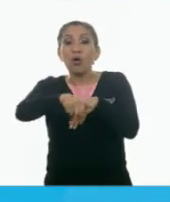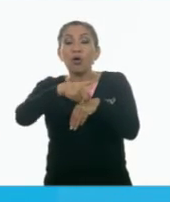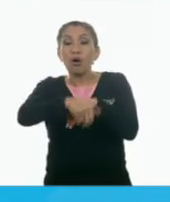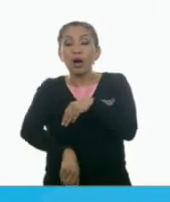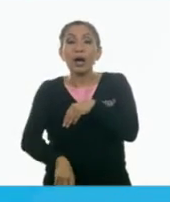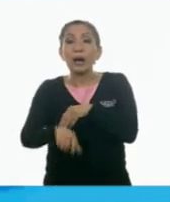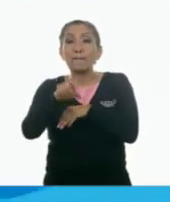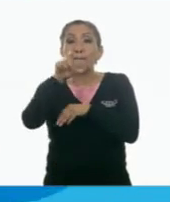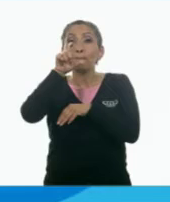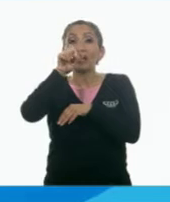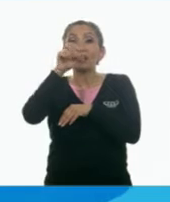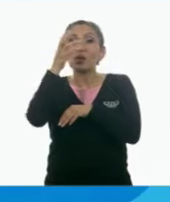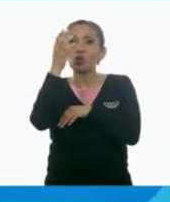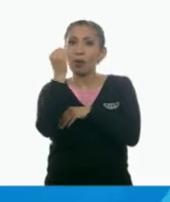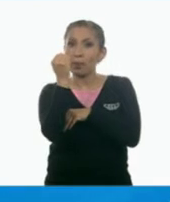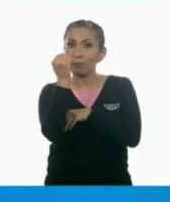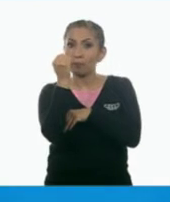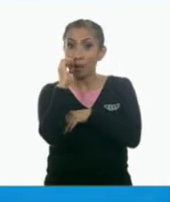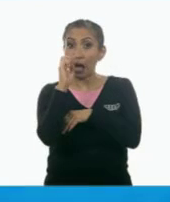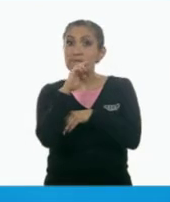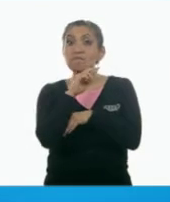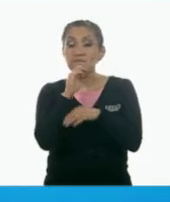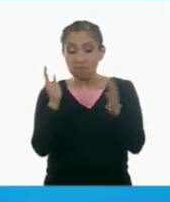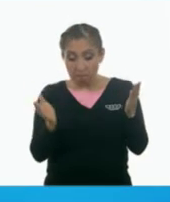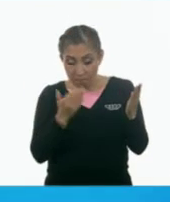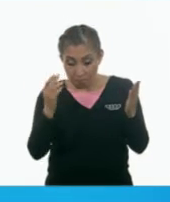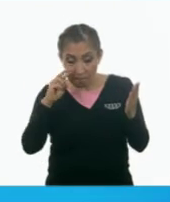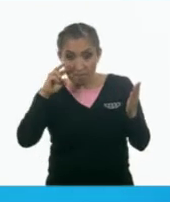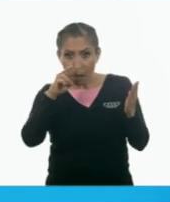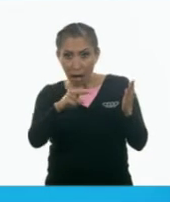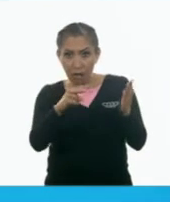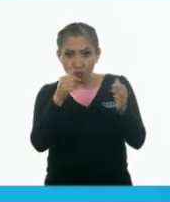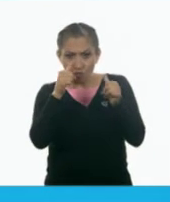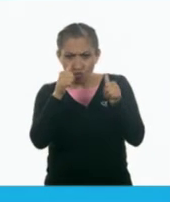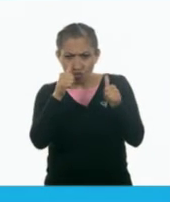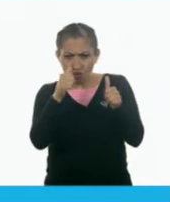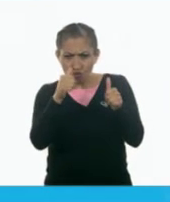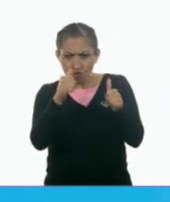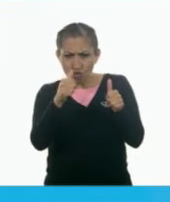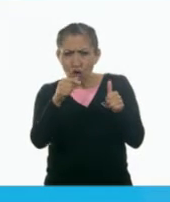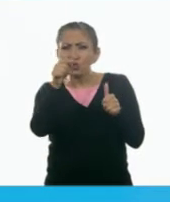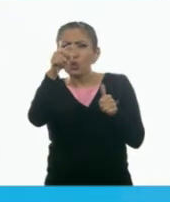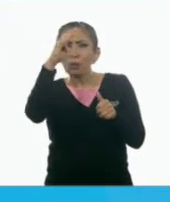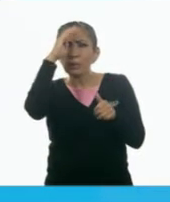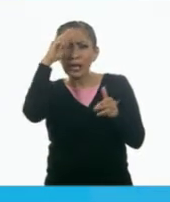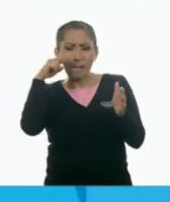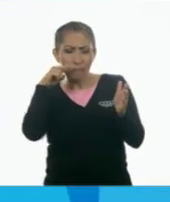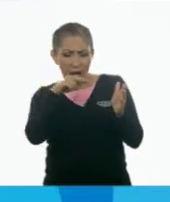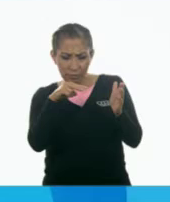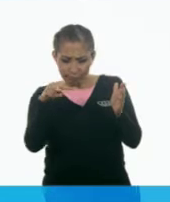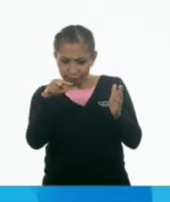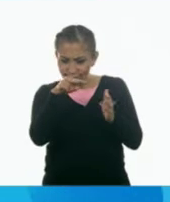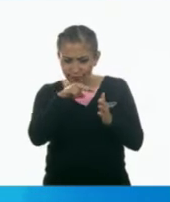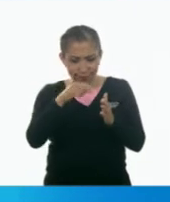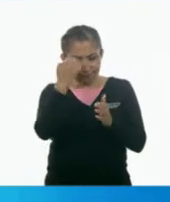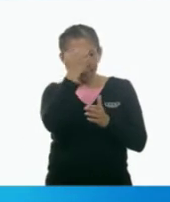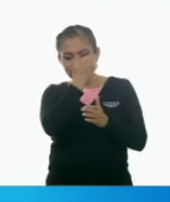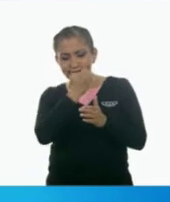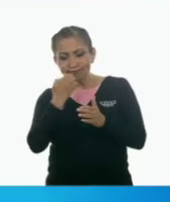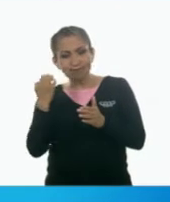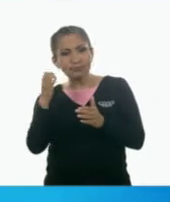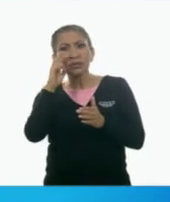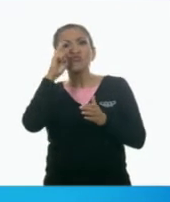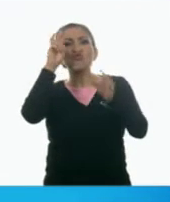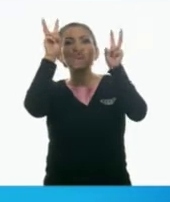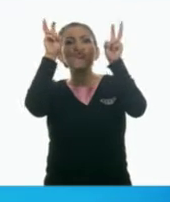número 29. Por favor, obsérvenla. ¿Qué piensan al ver la ilustración y el